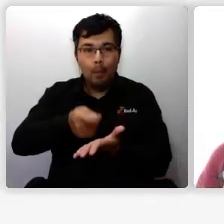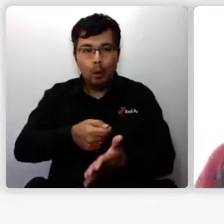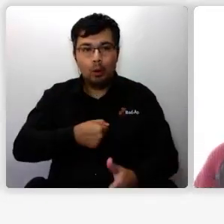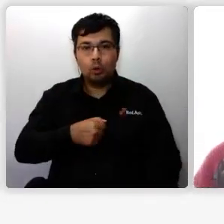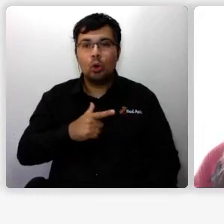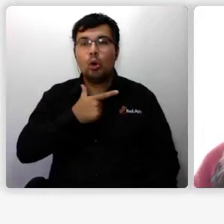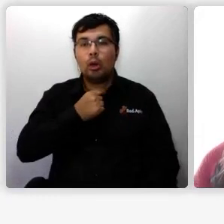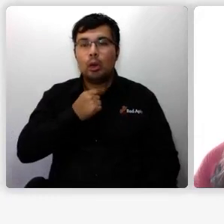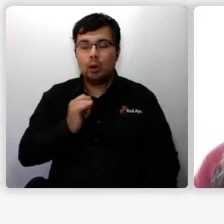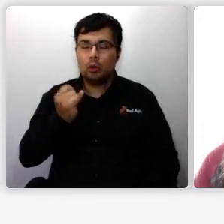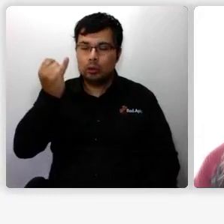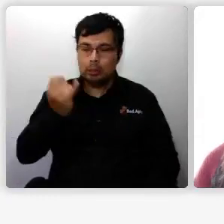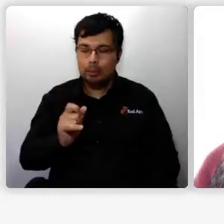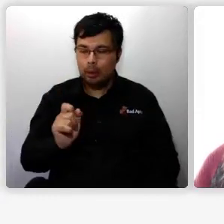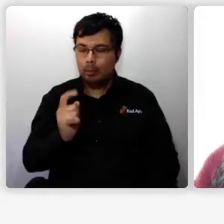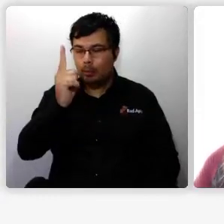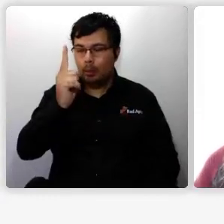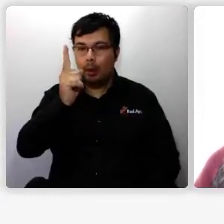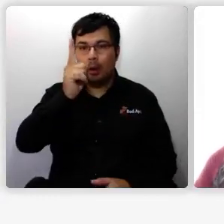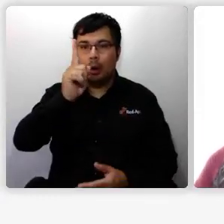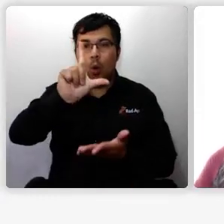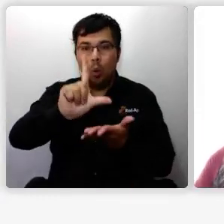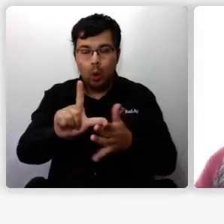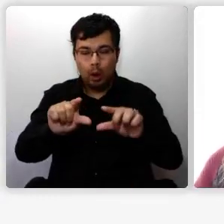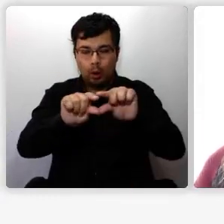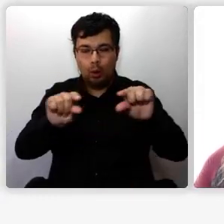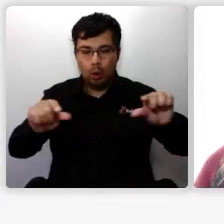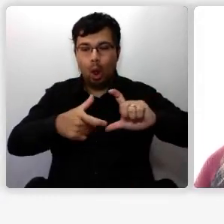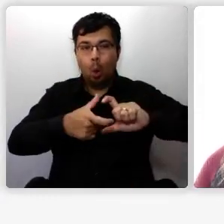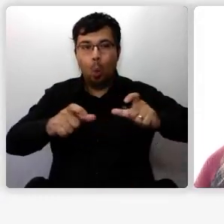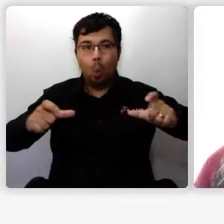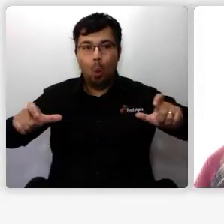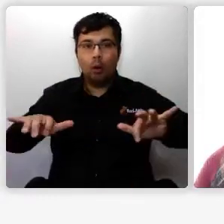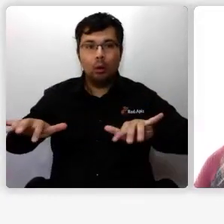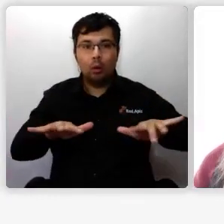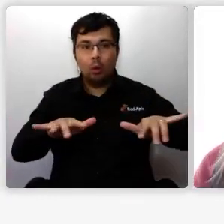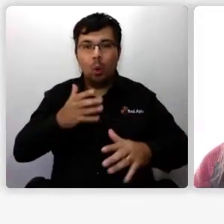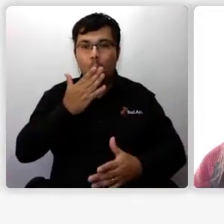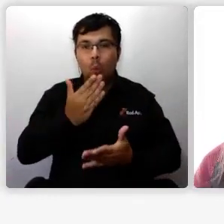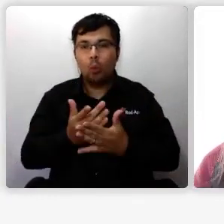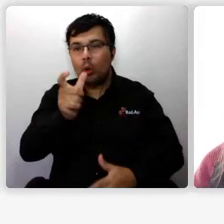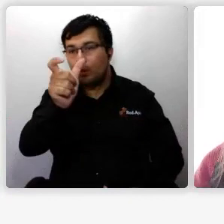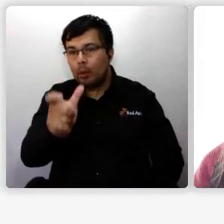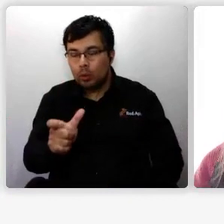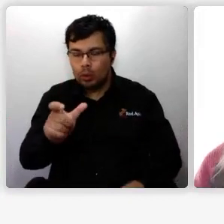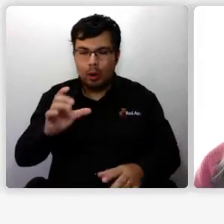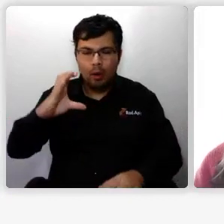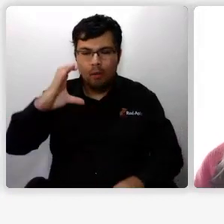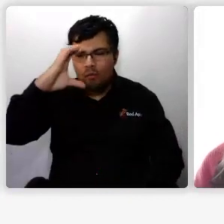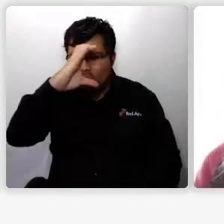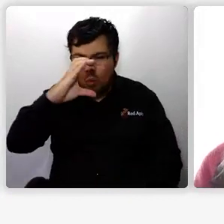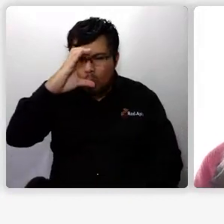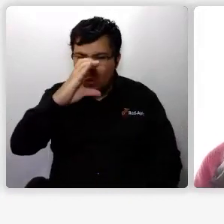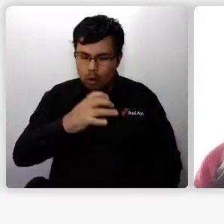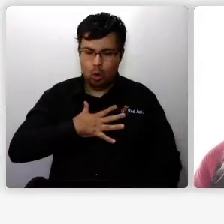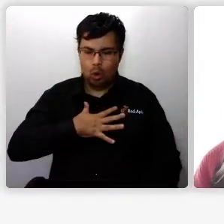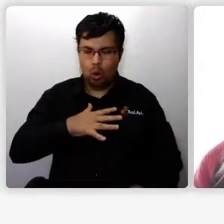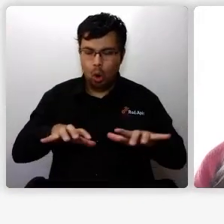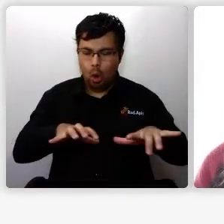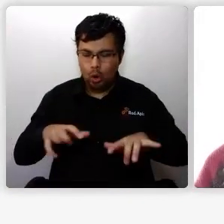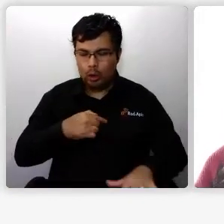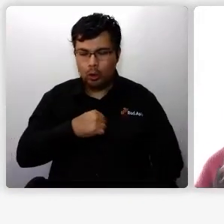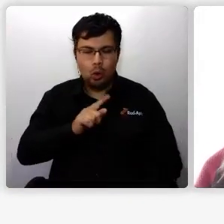lugares de los buscadores y estar presente cuando un consumidor está buscando algo que yo tengo en mi